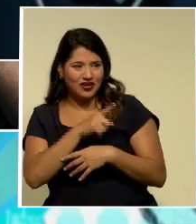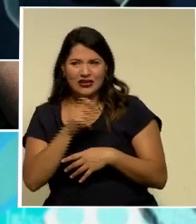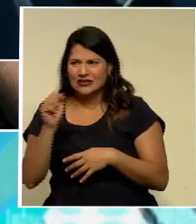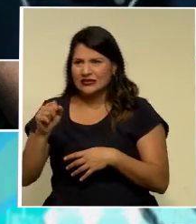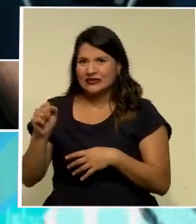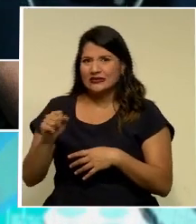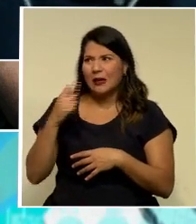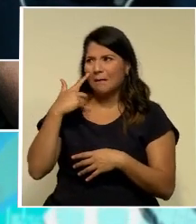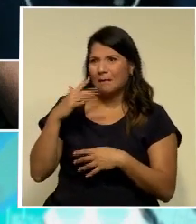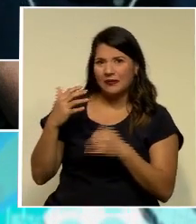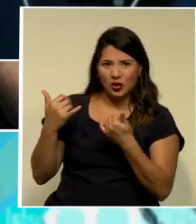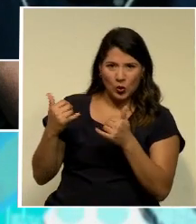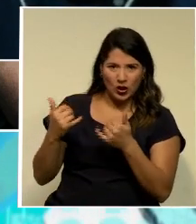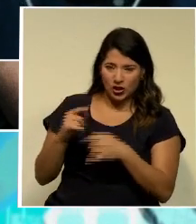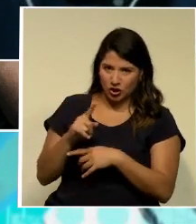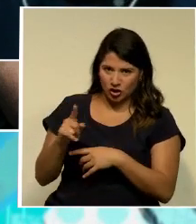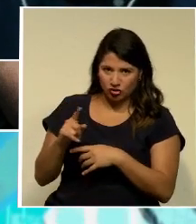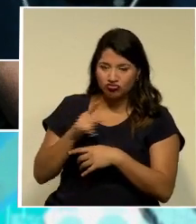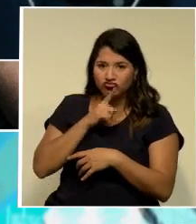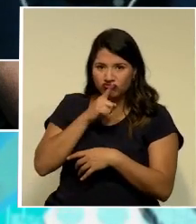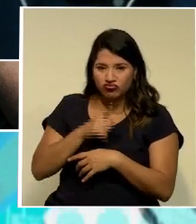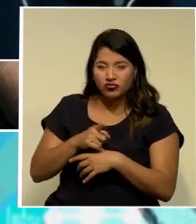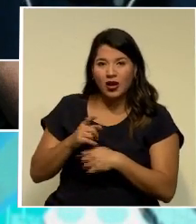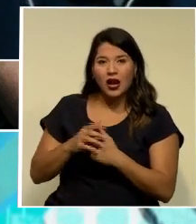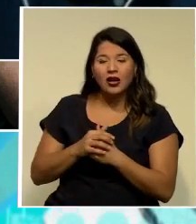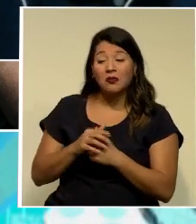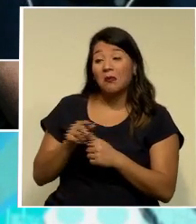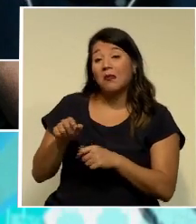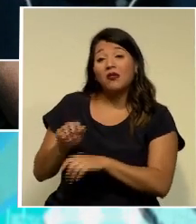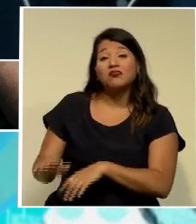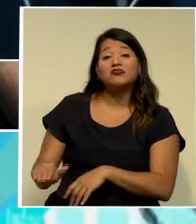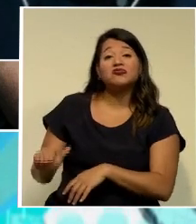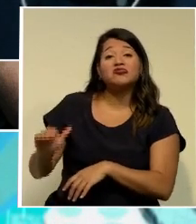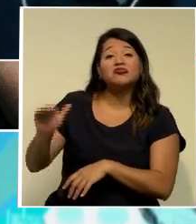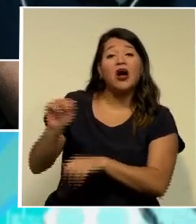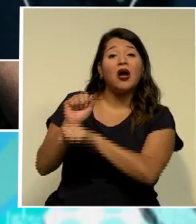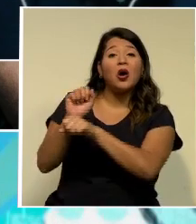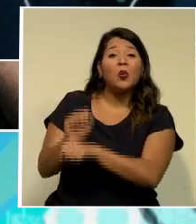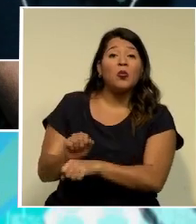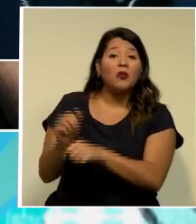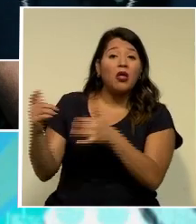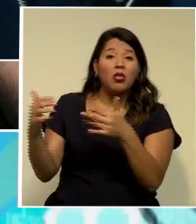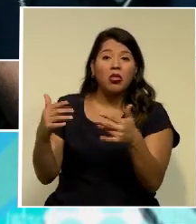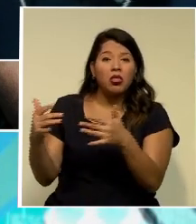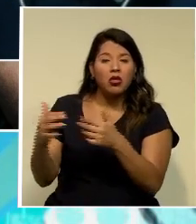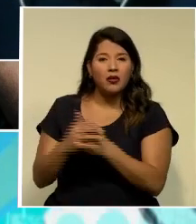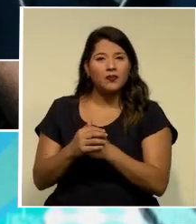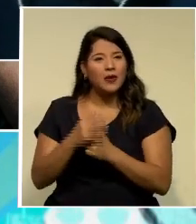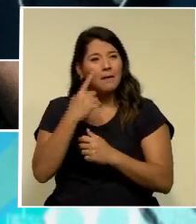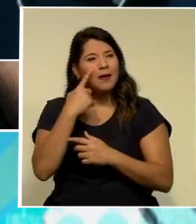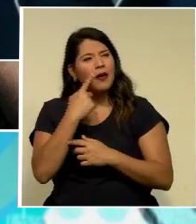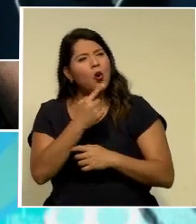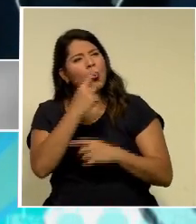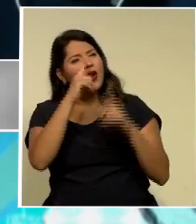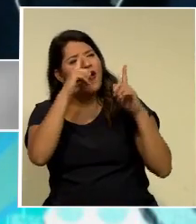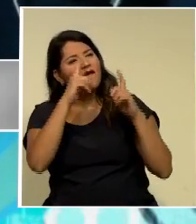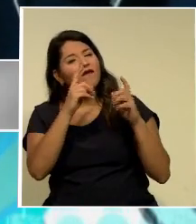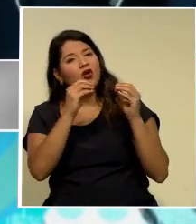que si fuera un juguete, Es con una inocencia impresionante. terrible. Veamos otra más de esta serie.